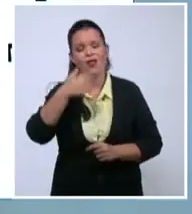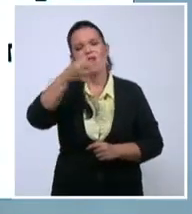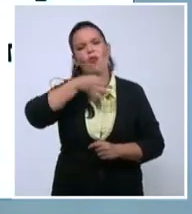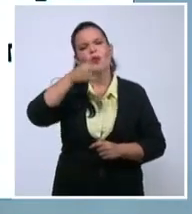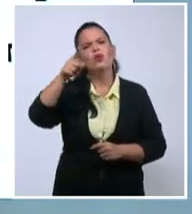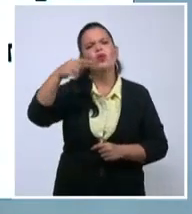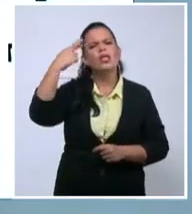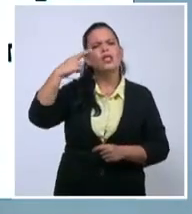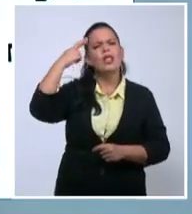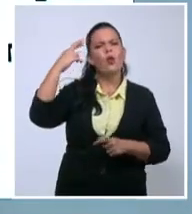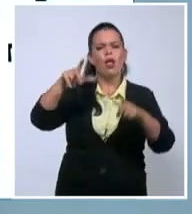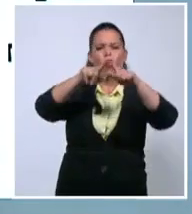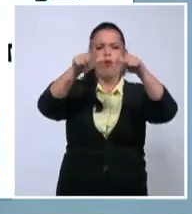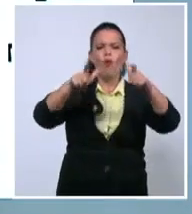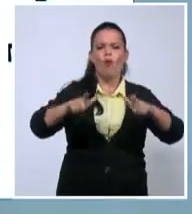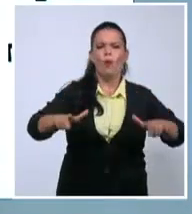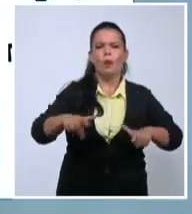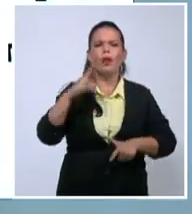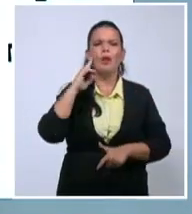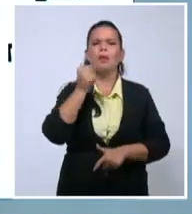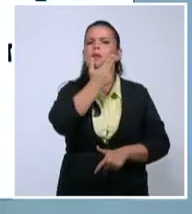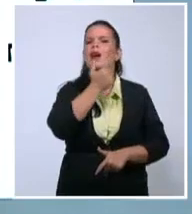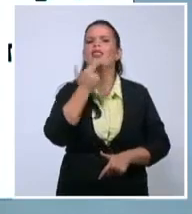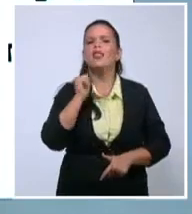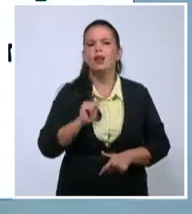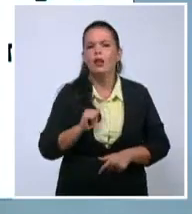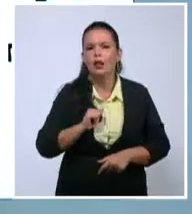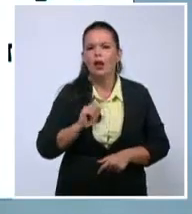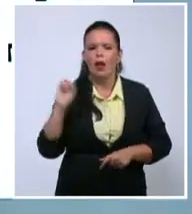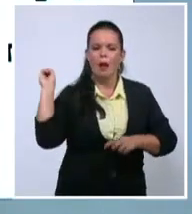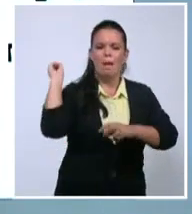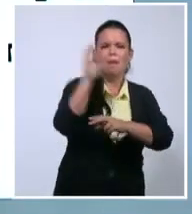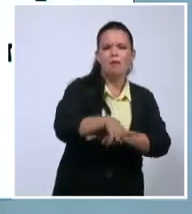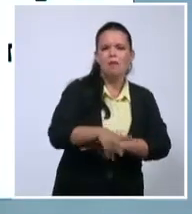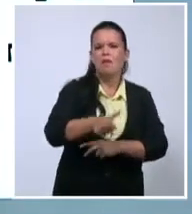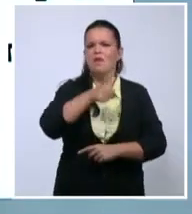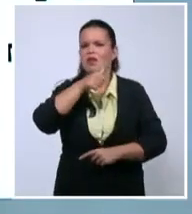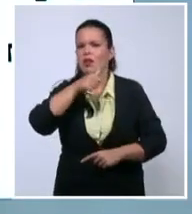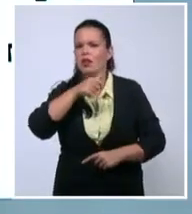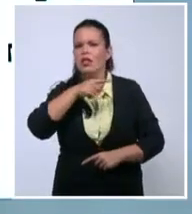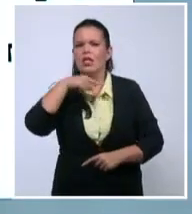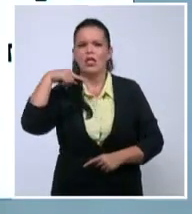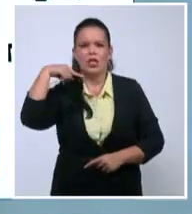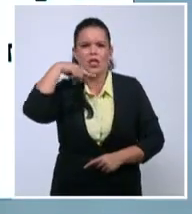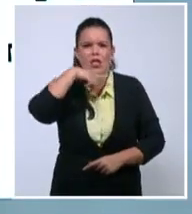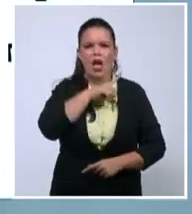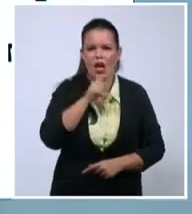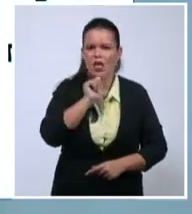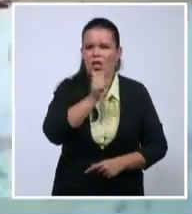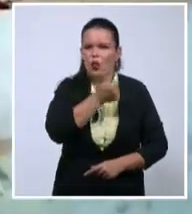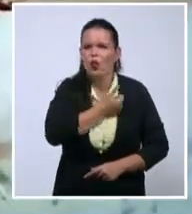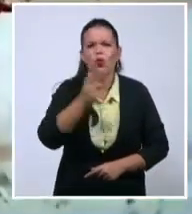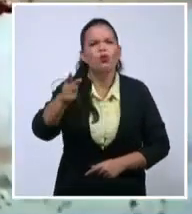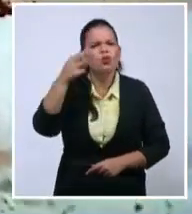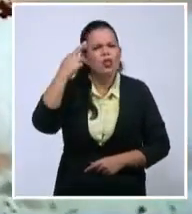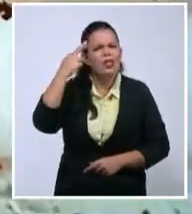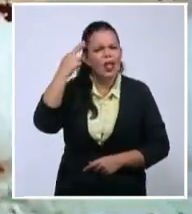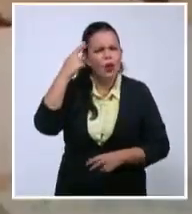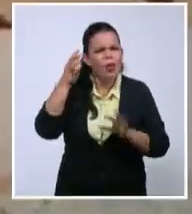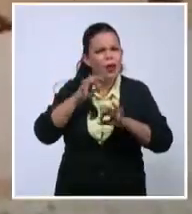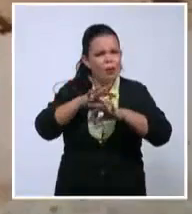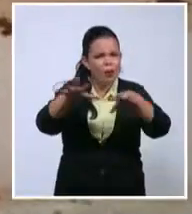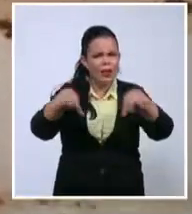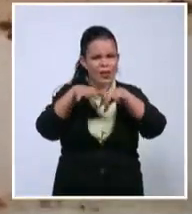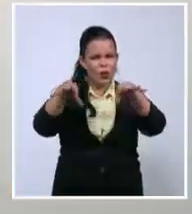calle? ¿Usted se acuerda de aquel acto de ultraje que fue iniciando este año 2020? ¿Se acuerda de los